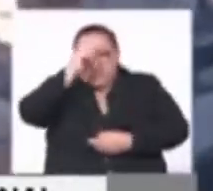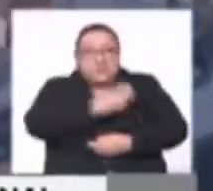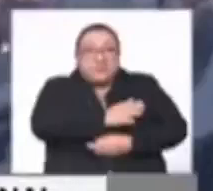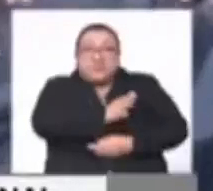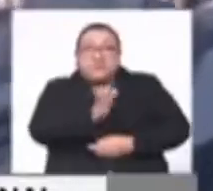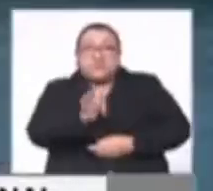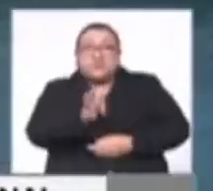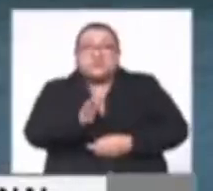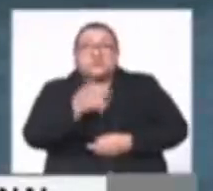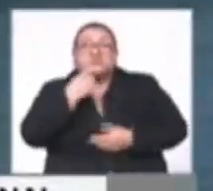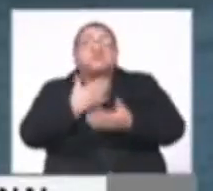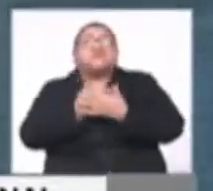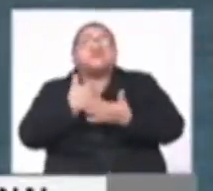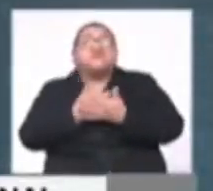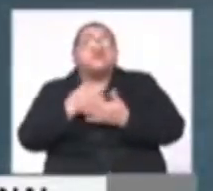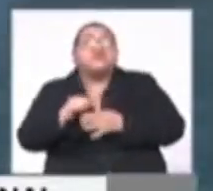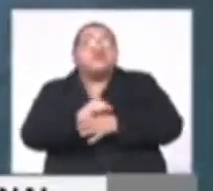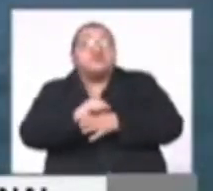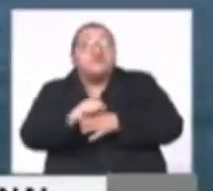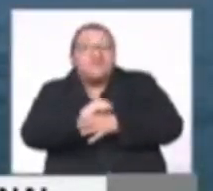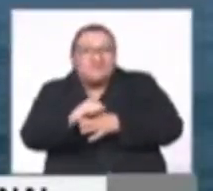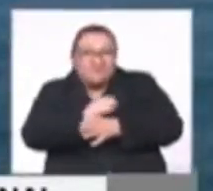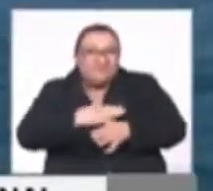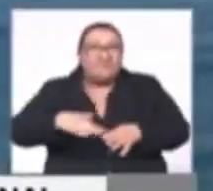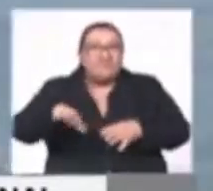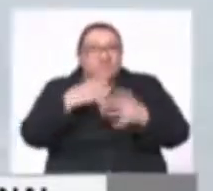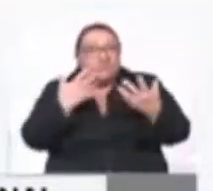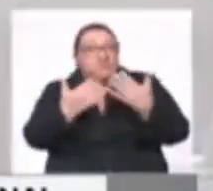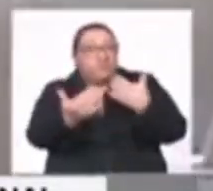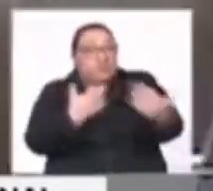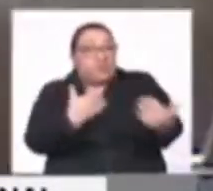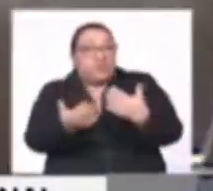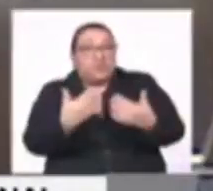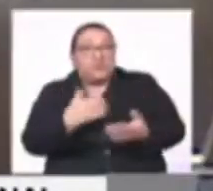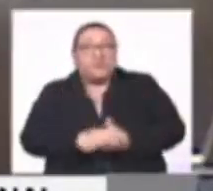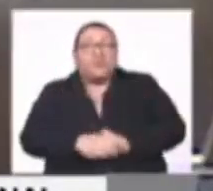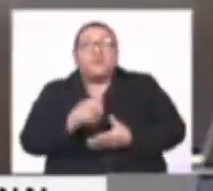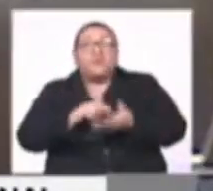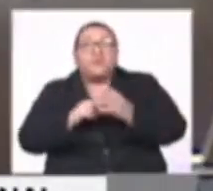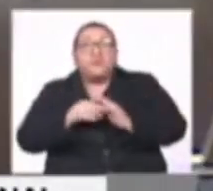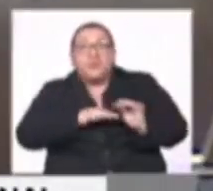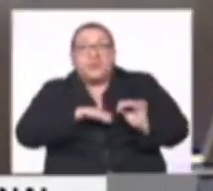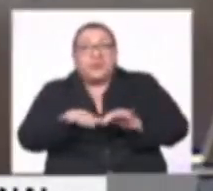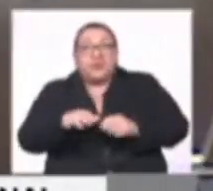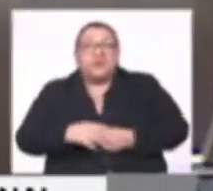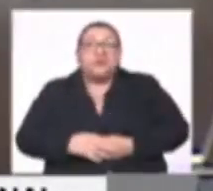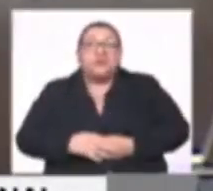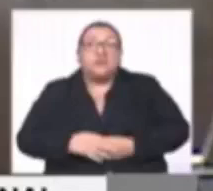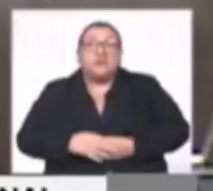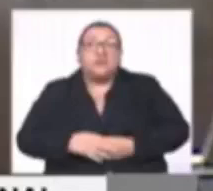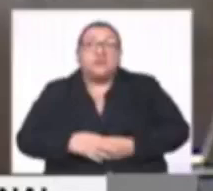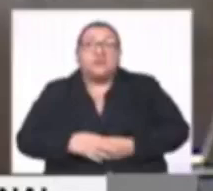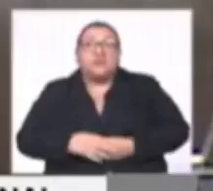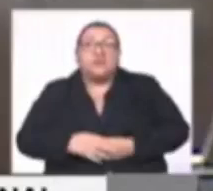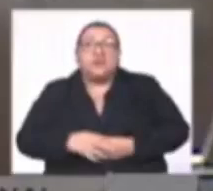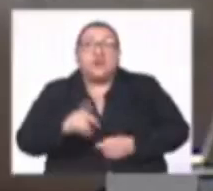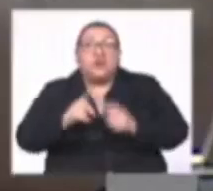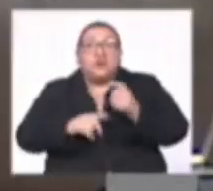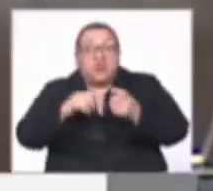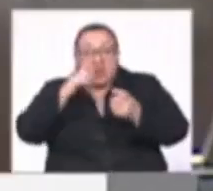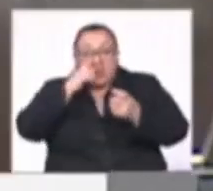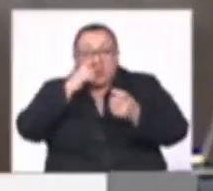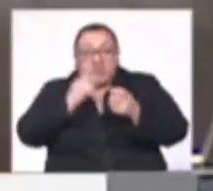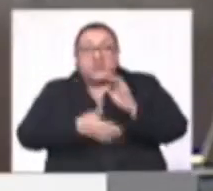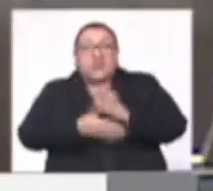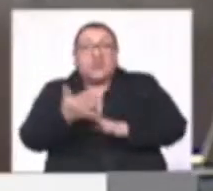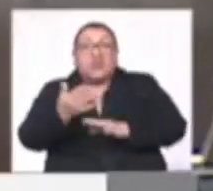un ejercicio binacional nacional de derrame de hidrocarburos, para lo cual ingresará a aguas territoriales el 11 de junio y saldrá